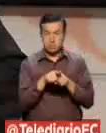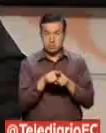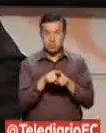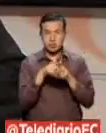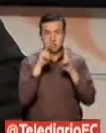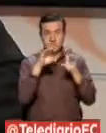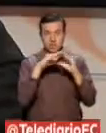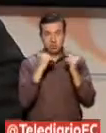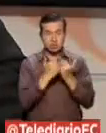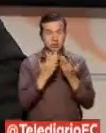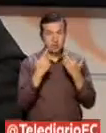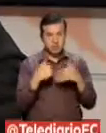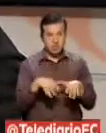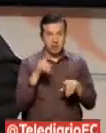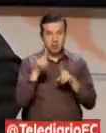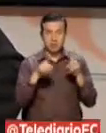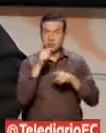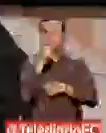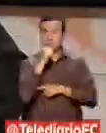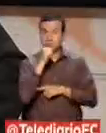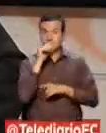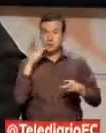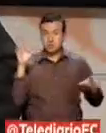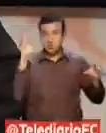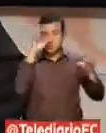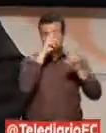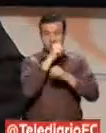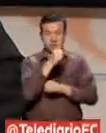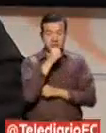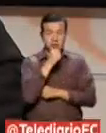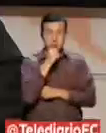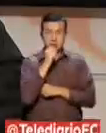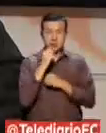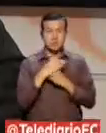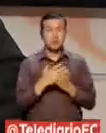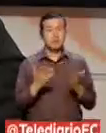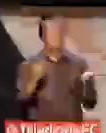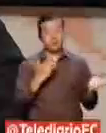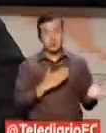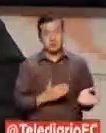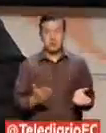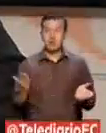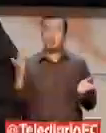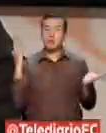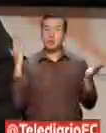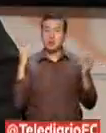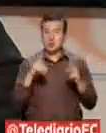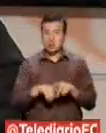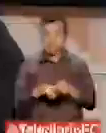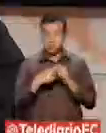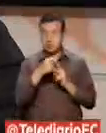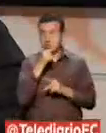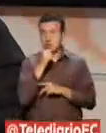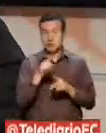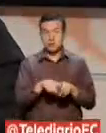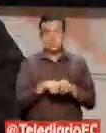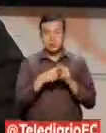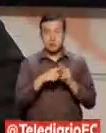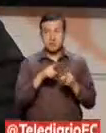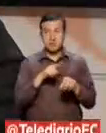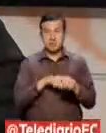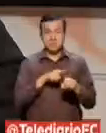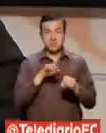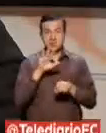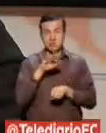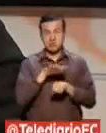a la comisión. Ya habían pocos medios que cubrían la sesión como tal. Esto, como decía, fue recogido al inicio de la sesión. La sesión empezó a partir